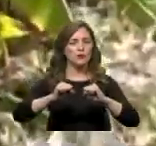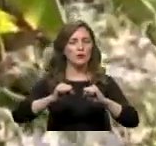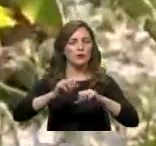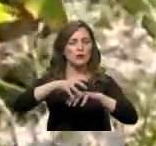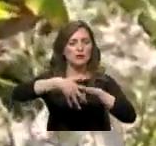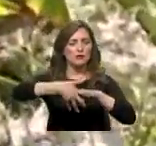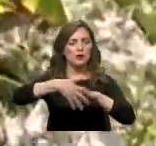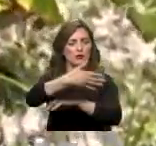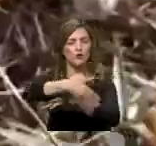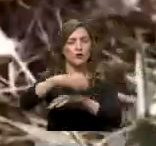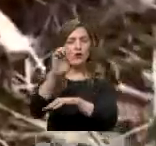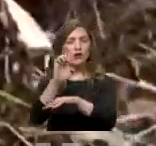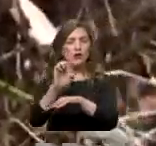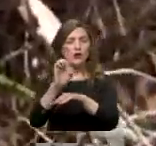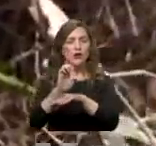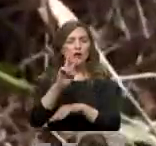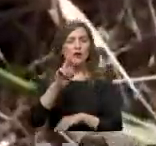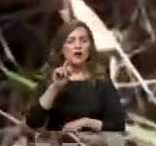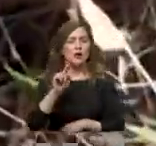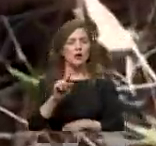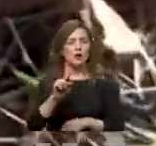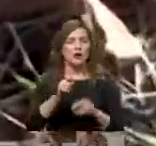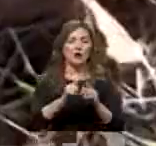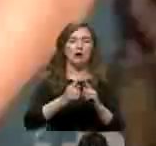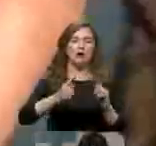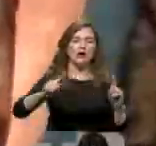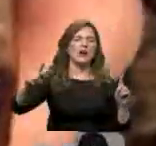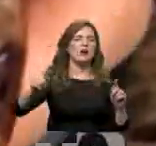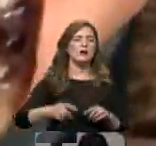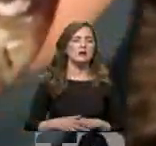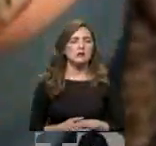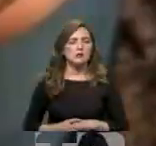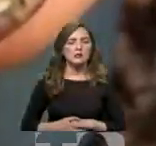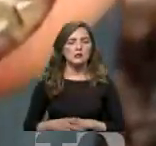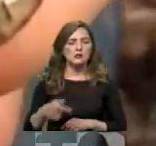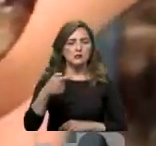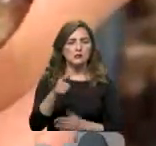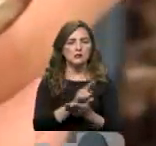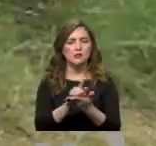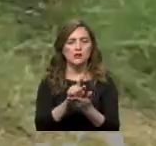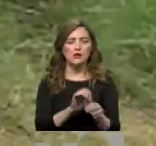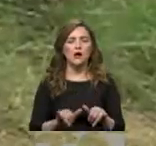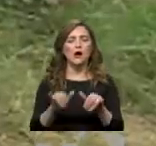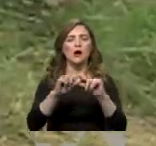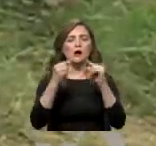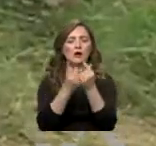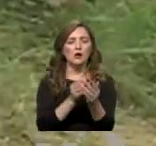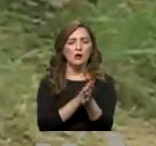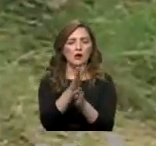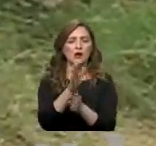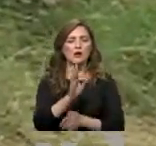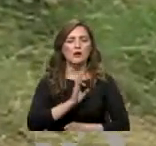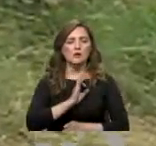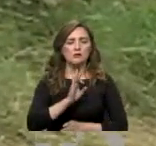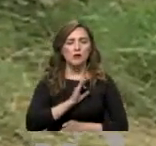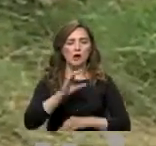y la frontera con Ecuador hay unos 2.000 kilómetros de distancia. La próxima semana llegará igual un grupo especializado